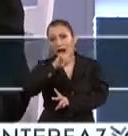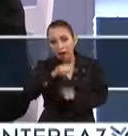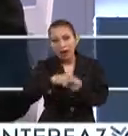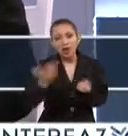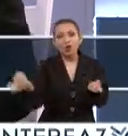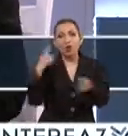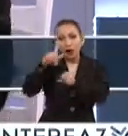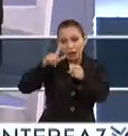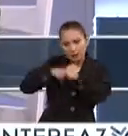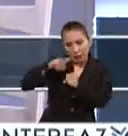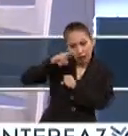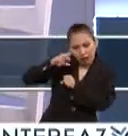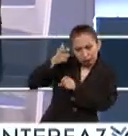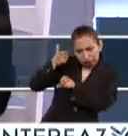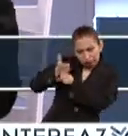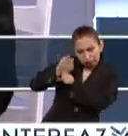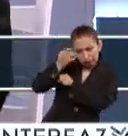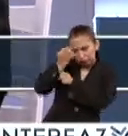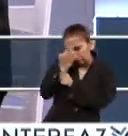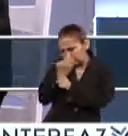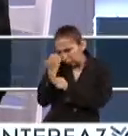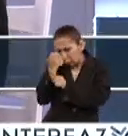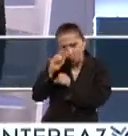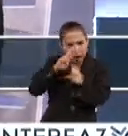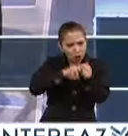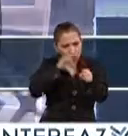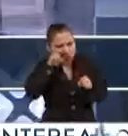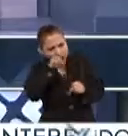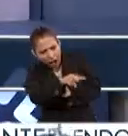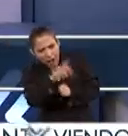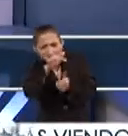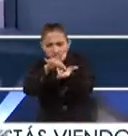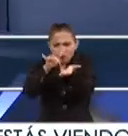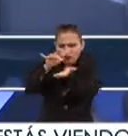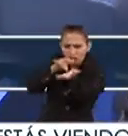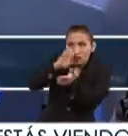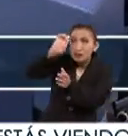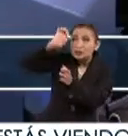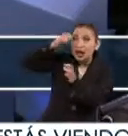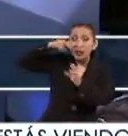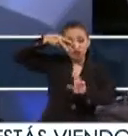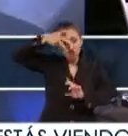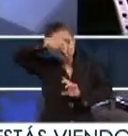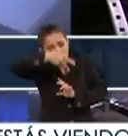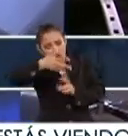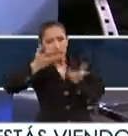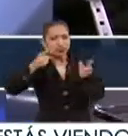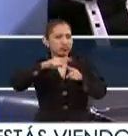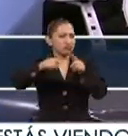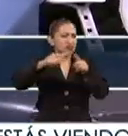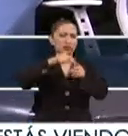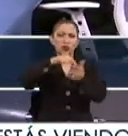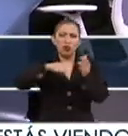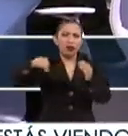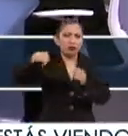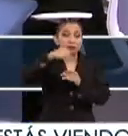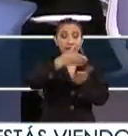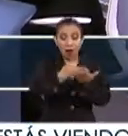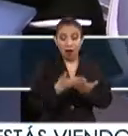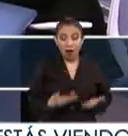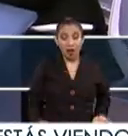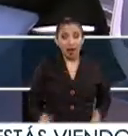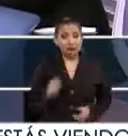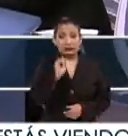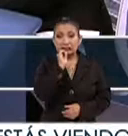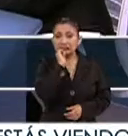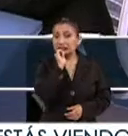con animales y con otros fenómenos naturales y con observaciones en el espacio y por todos lados. Hoy en día